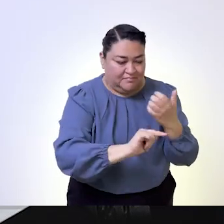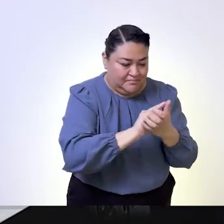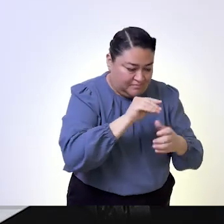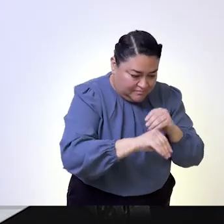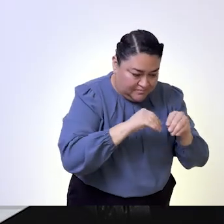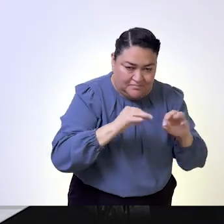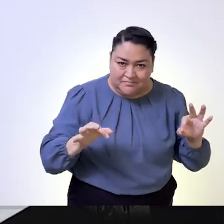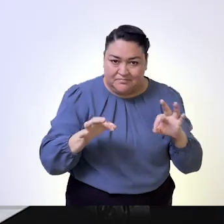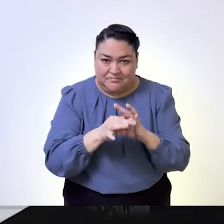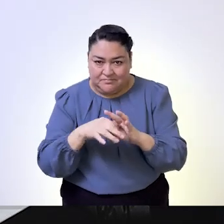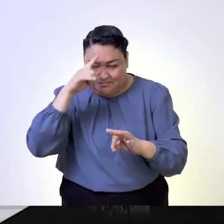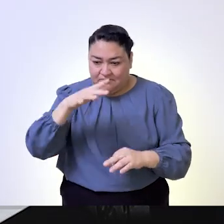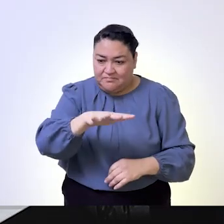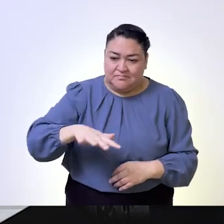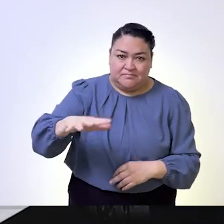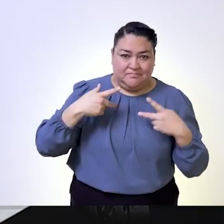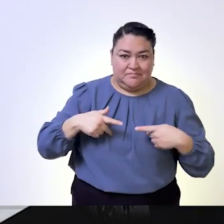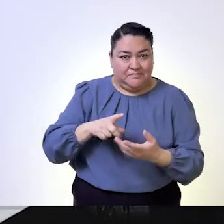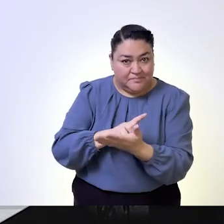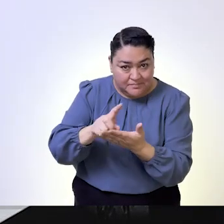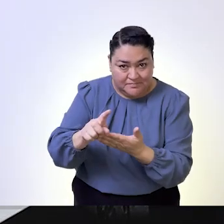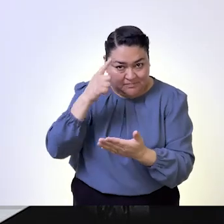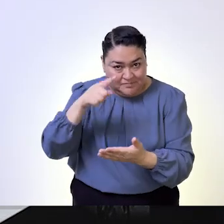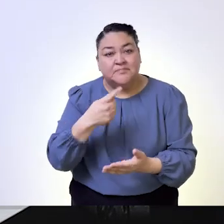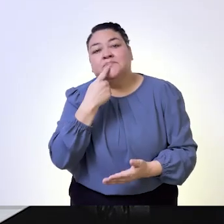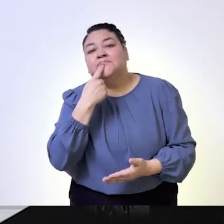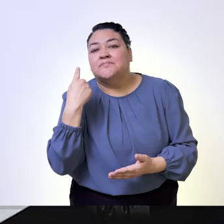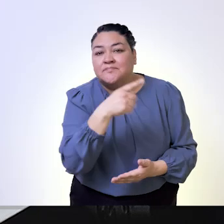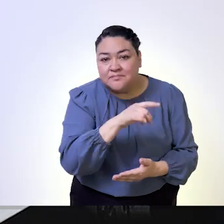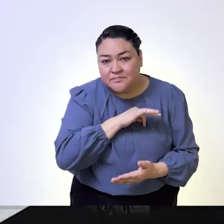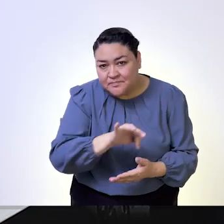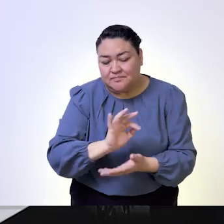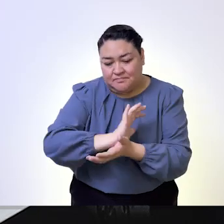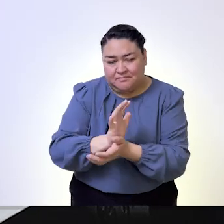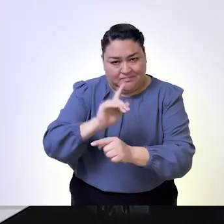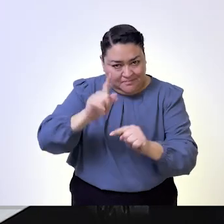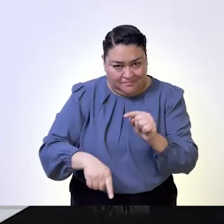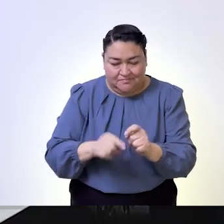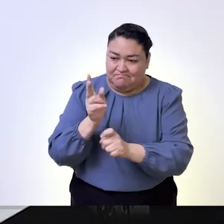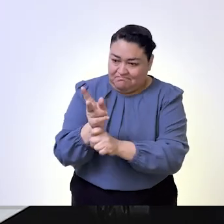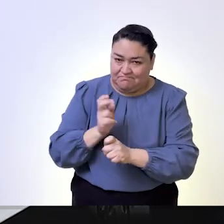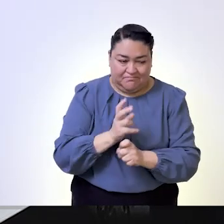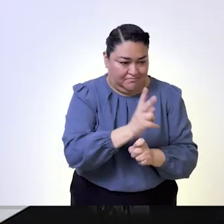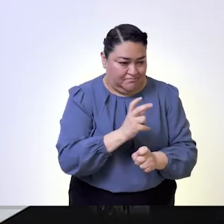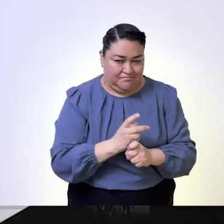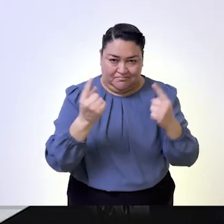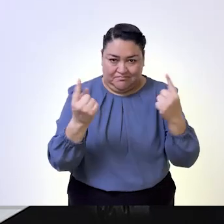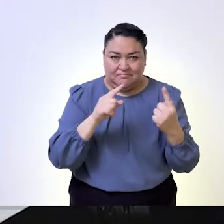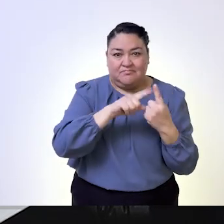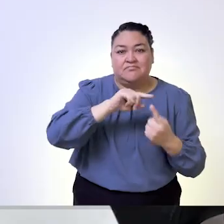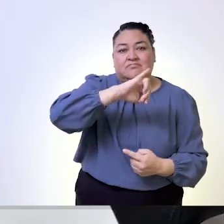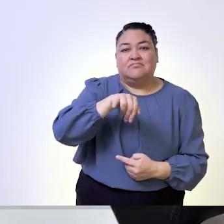normativa y legislativa y del mecanismo de defensa del derecho a la igualdad y no discriminación, damos la bienvenida a nuestras